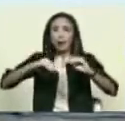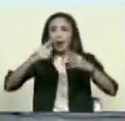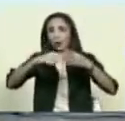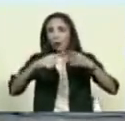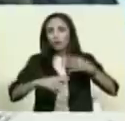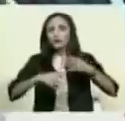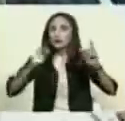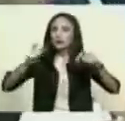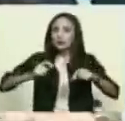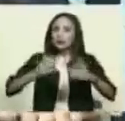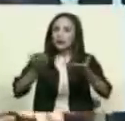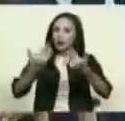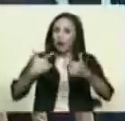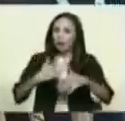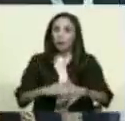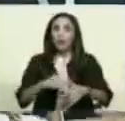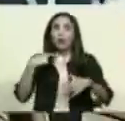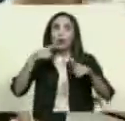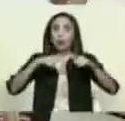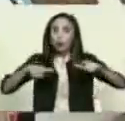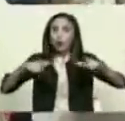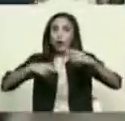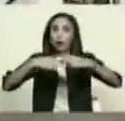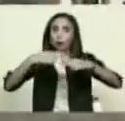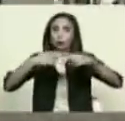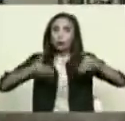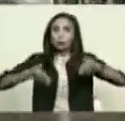Si el INSE necesita tierras, que me las pida ya.